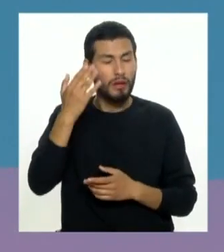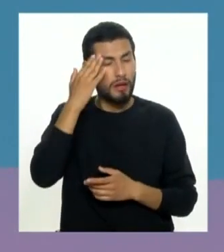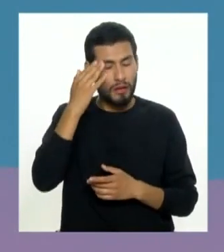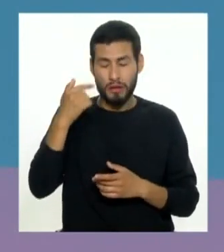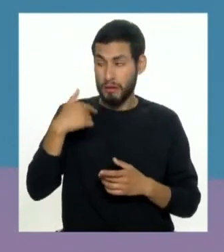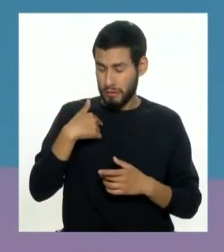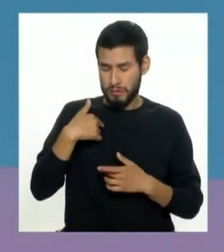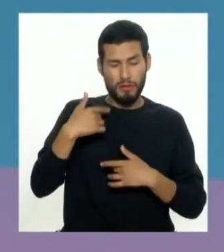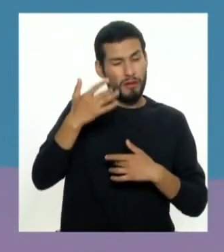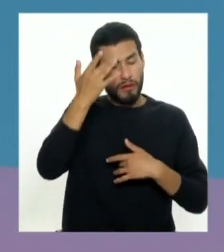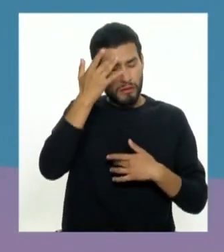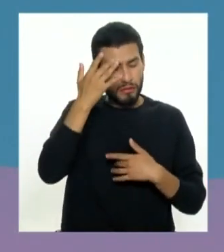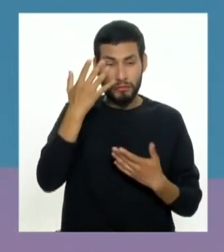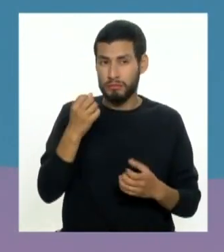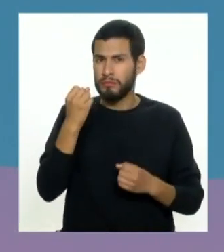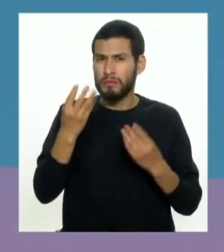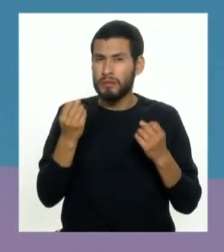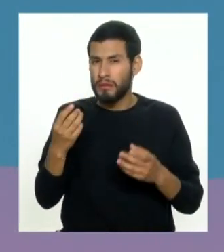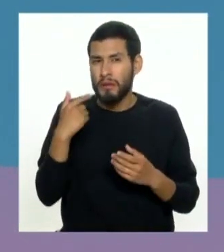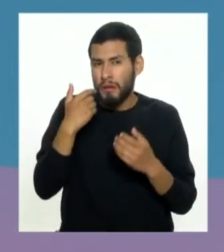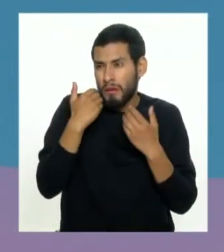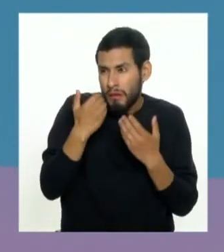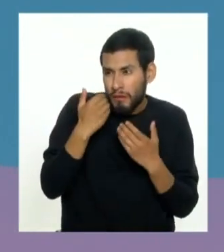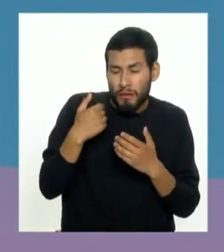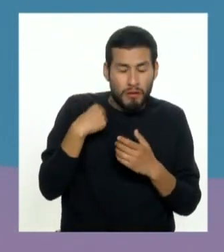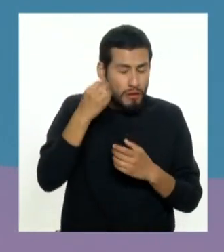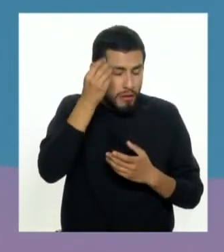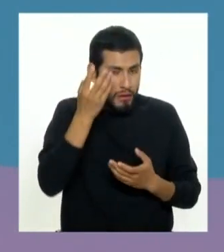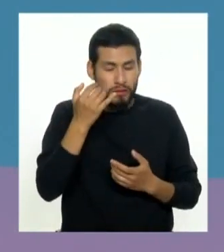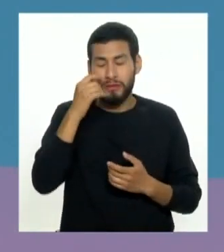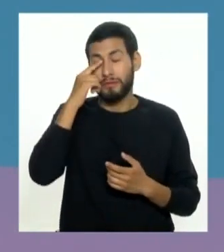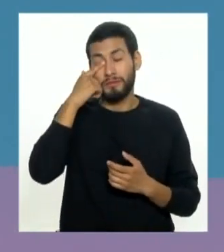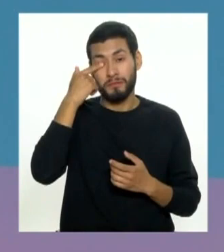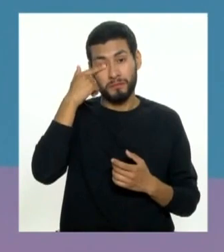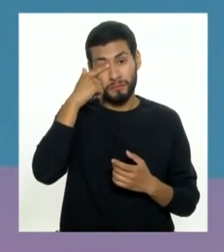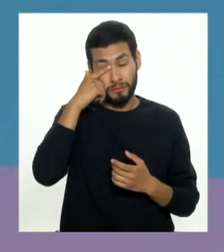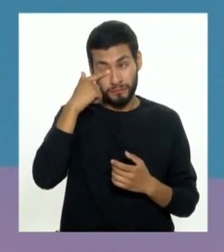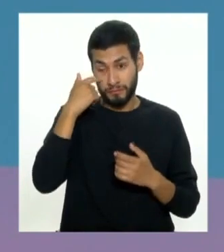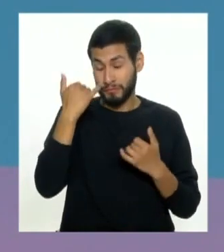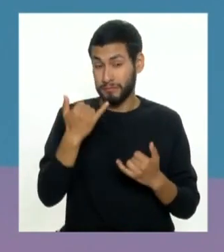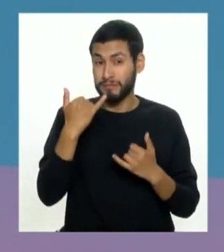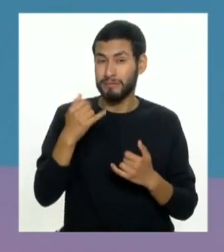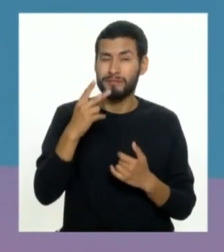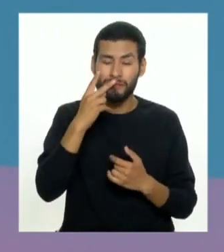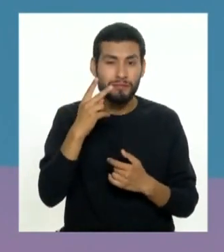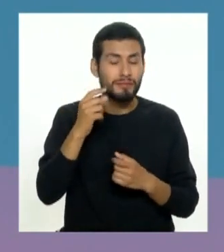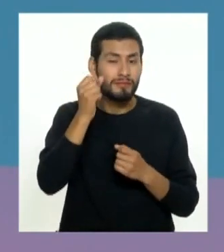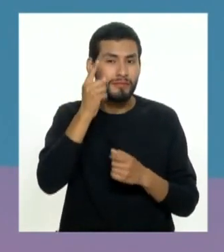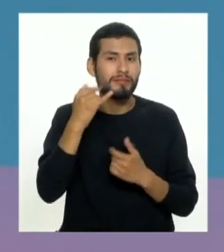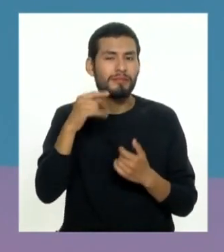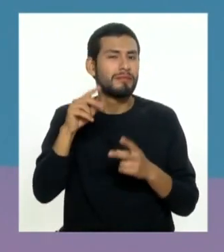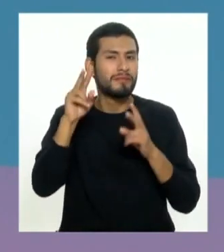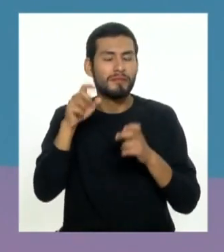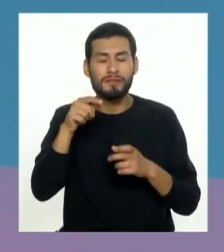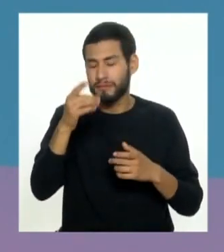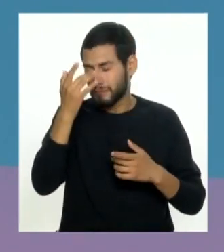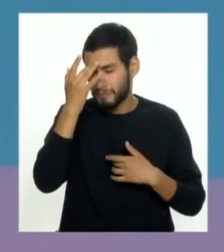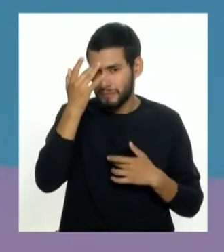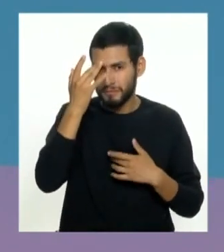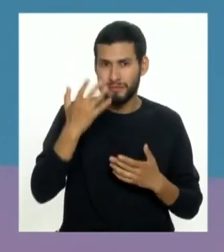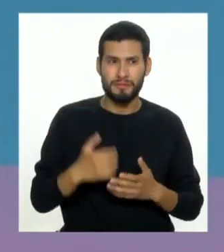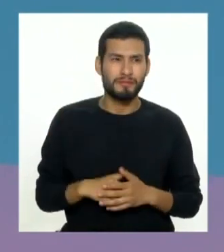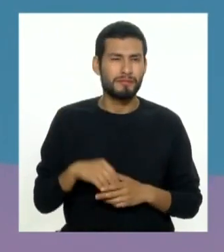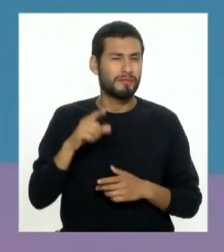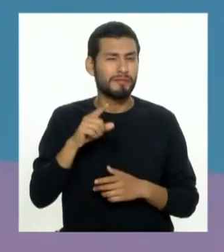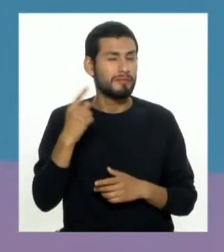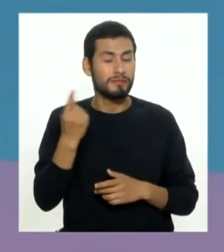diagnóstico, porque hay muchos mitos o mucha vergüenza. Entonces hoy día vamos a poder entender un poquito más de esta patología, esta enfermedad,